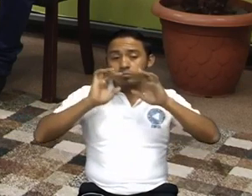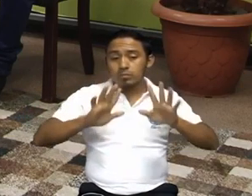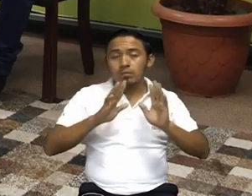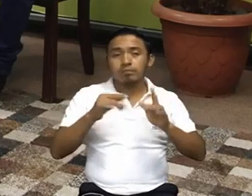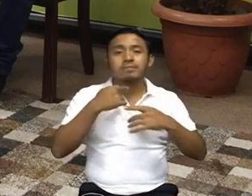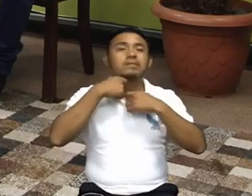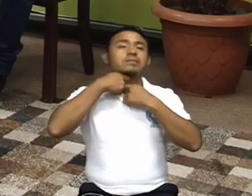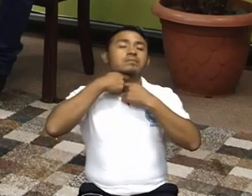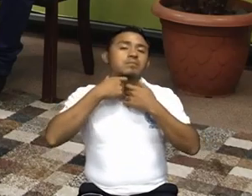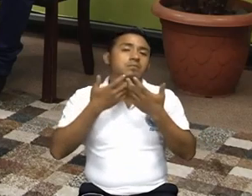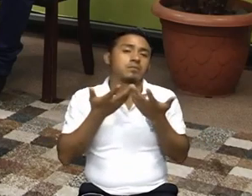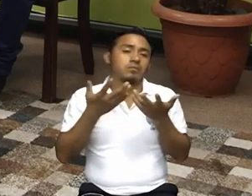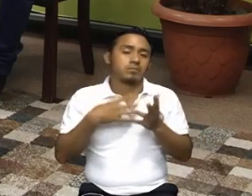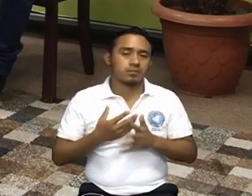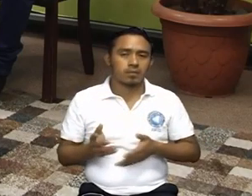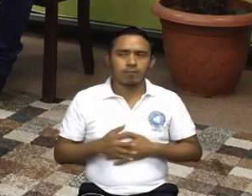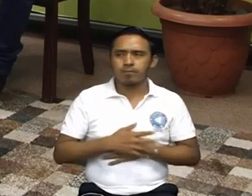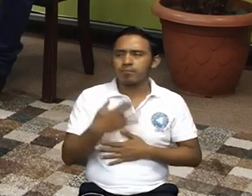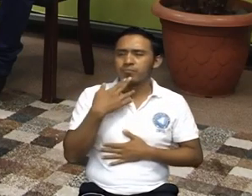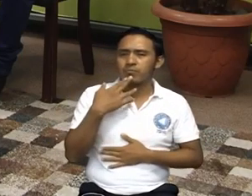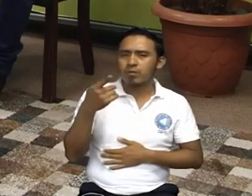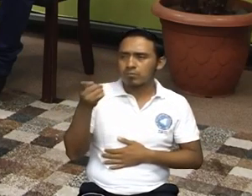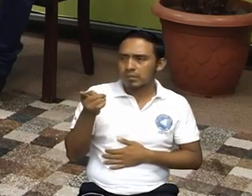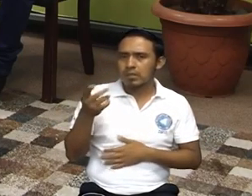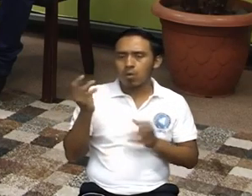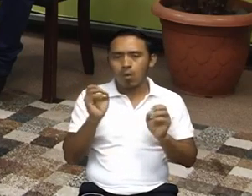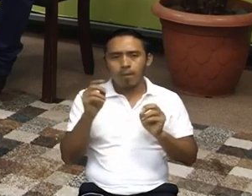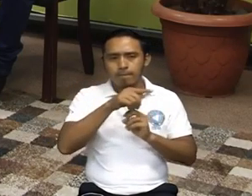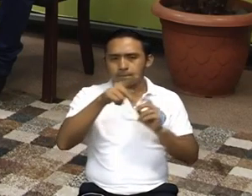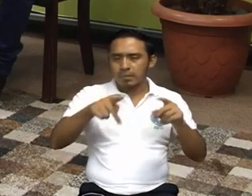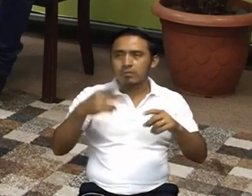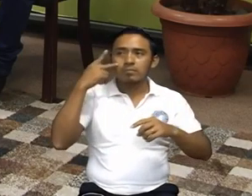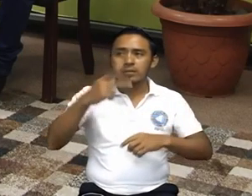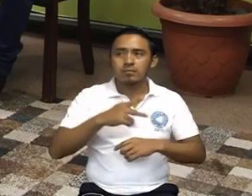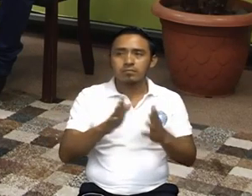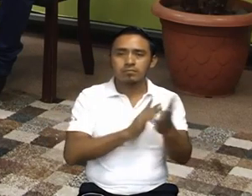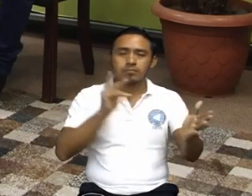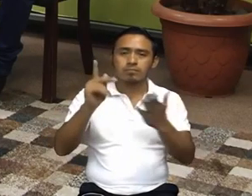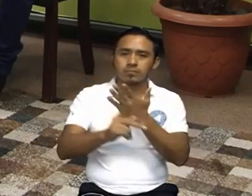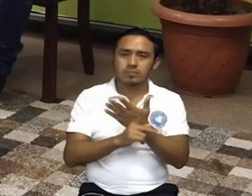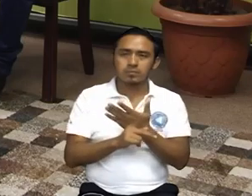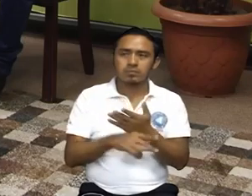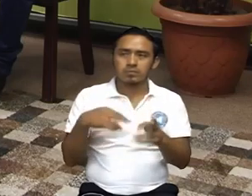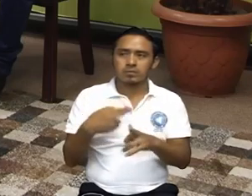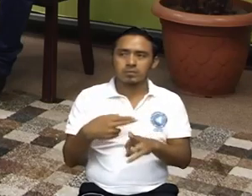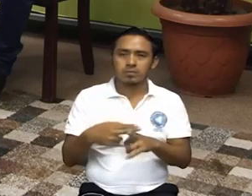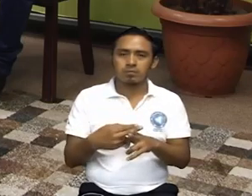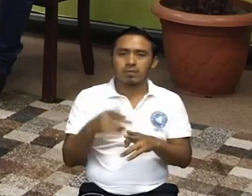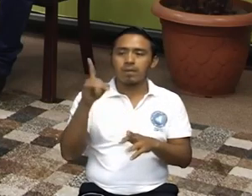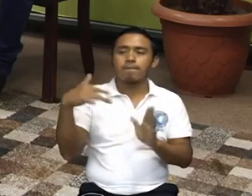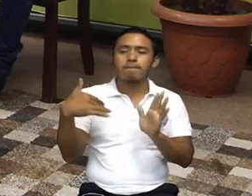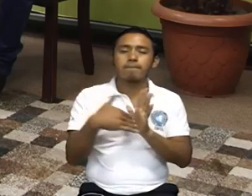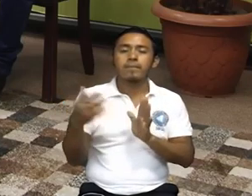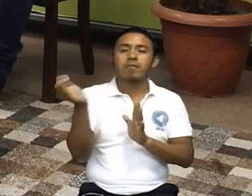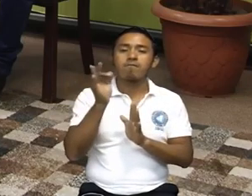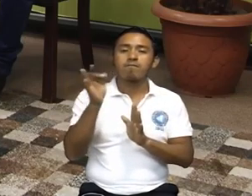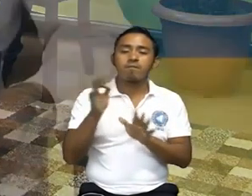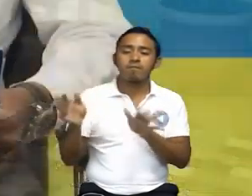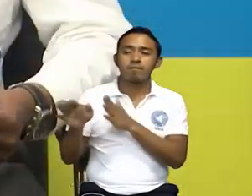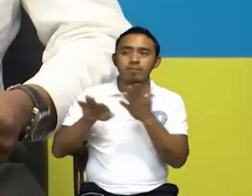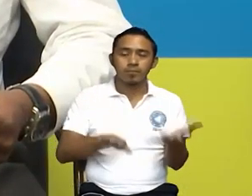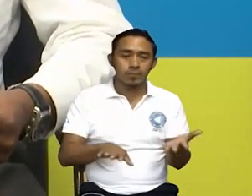de accidentarse. No sé si usted o algunos televidentes miraron algún programa que se llamaba Mil Maneras de Morir. Así incluso